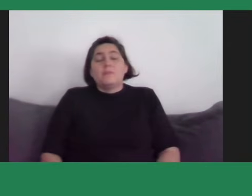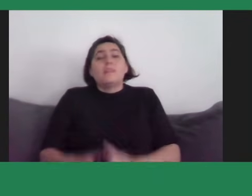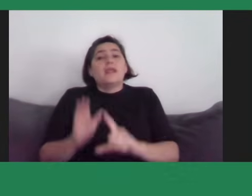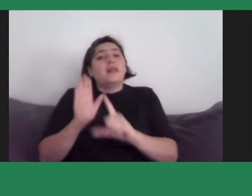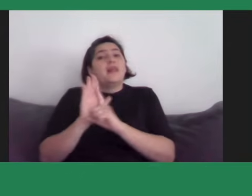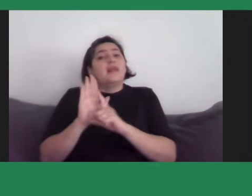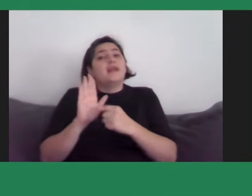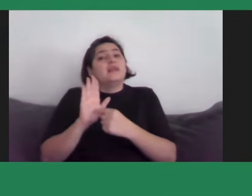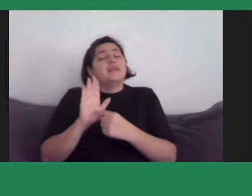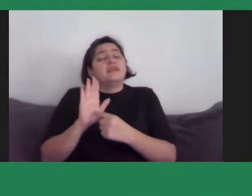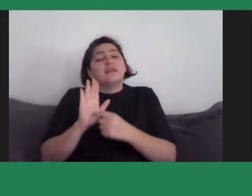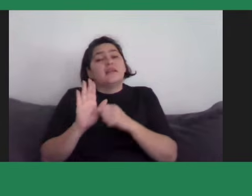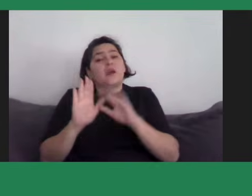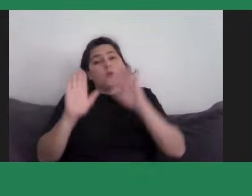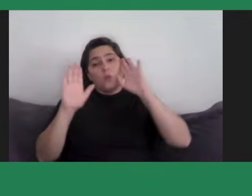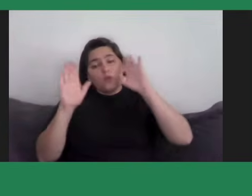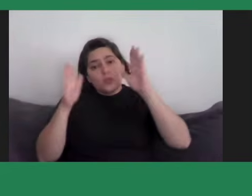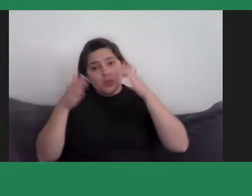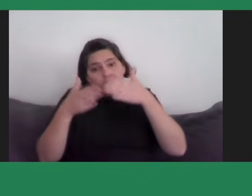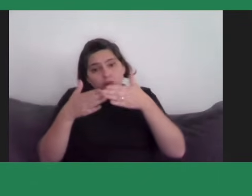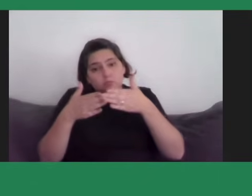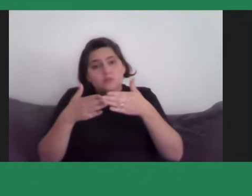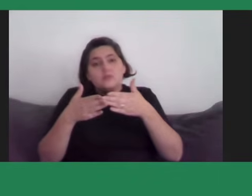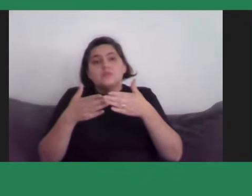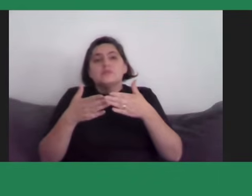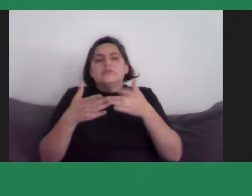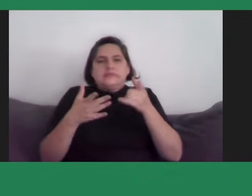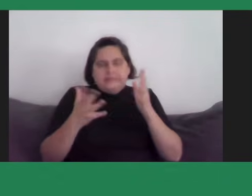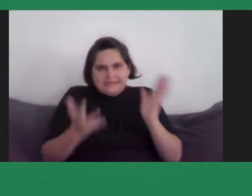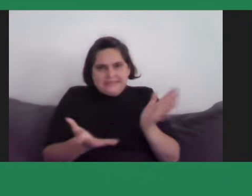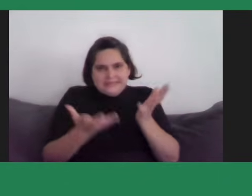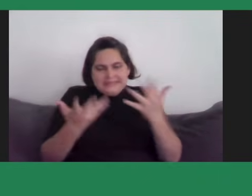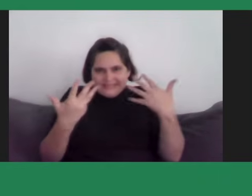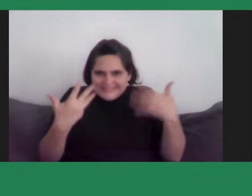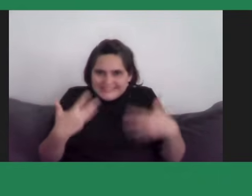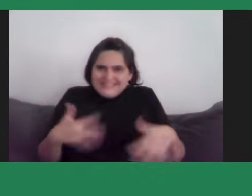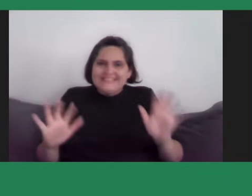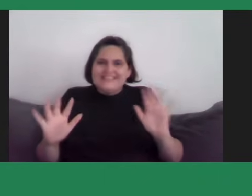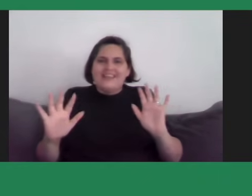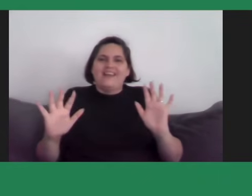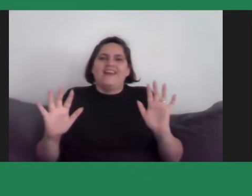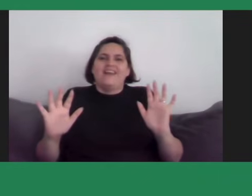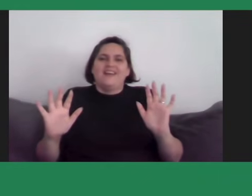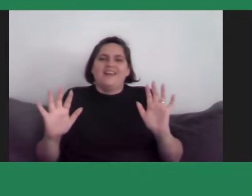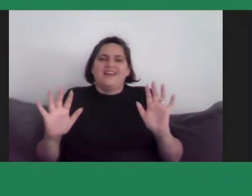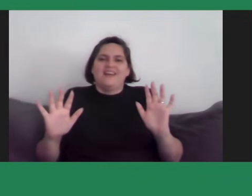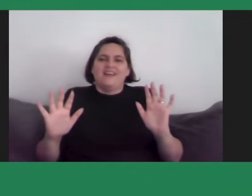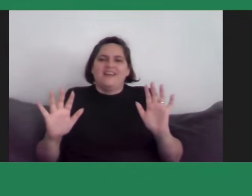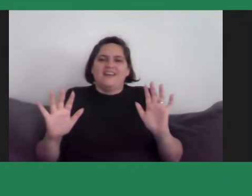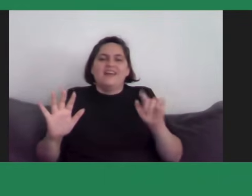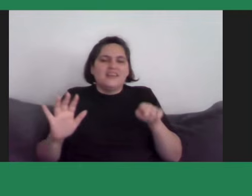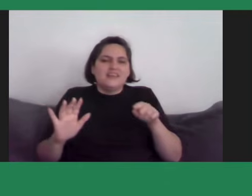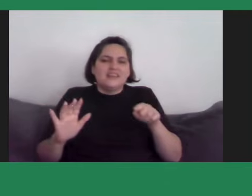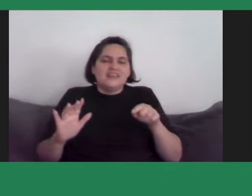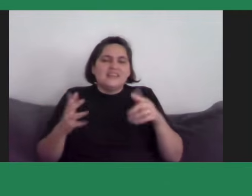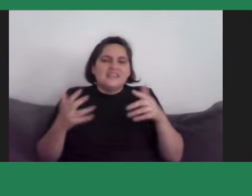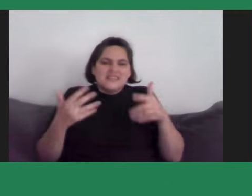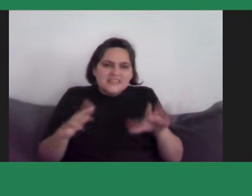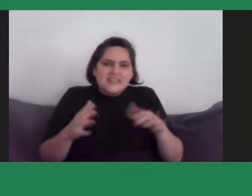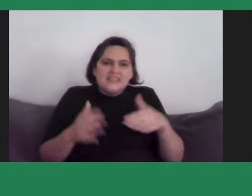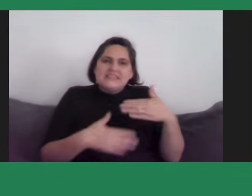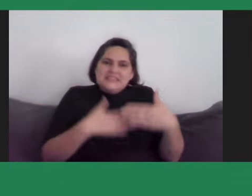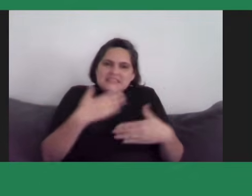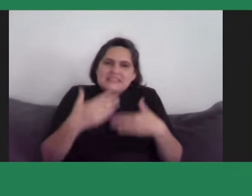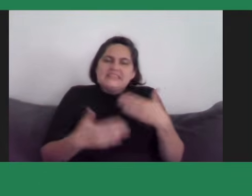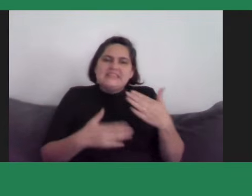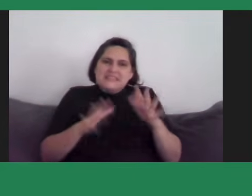autismo entonces impulsó y ya está en este momento debe estarse haciendo que a todos los